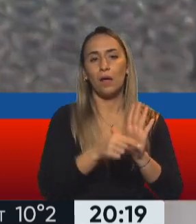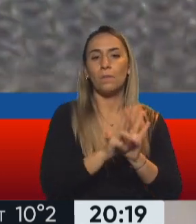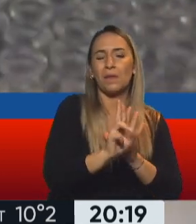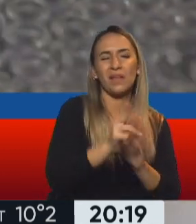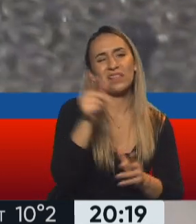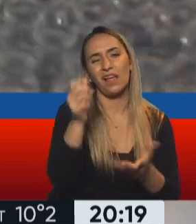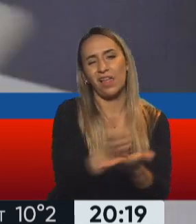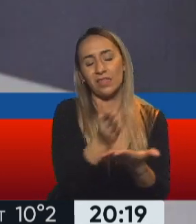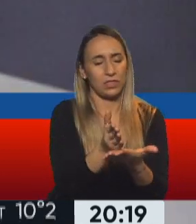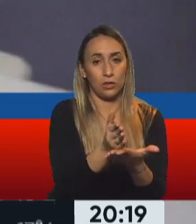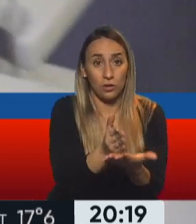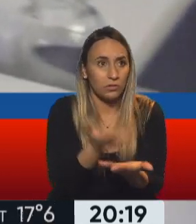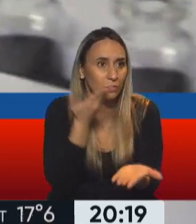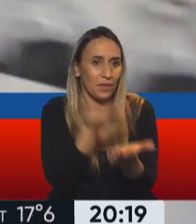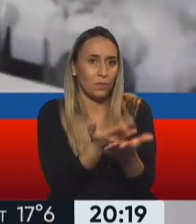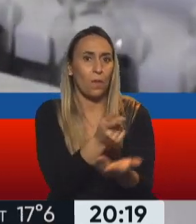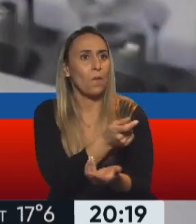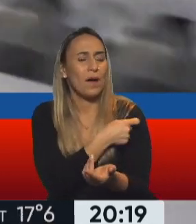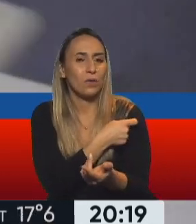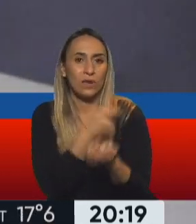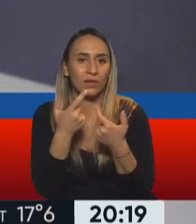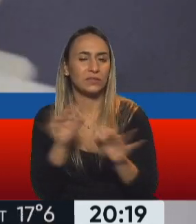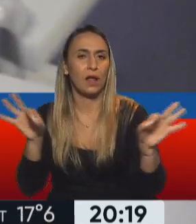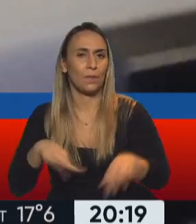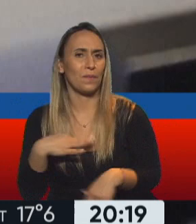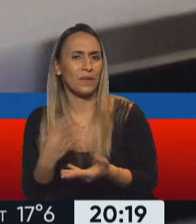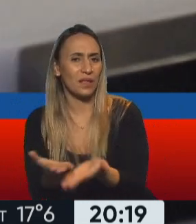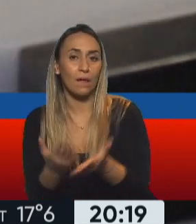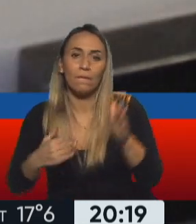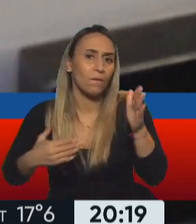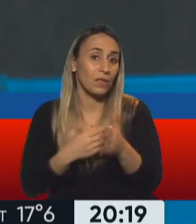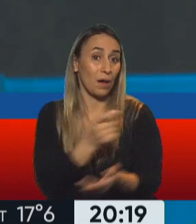una vacuna que salva vidas y que es fundamental. Y que es fundamental que llegue a todo el mundo.